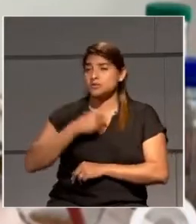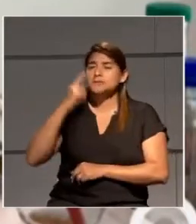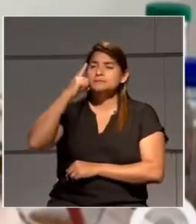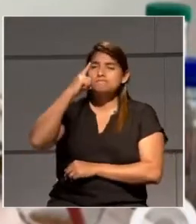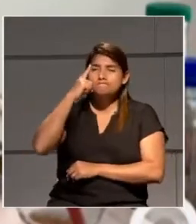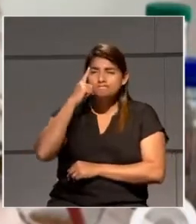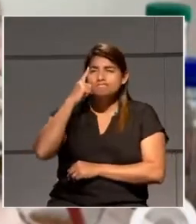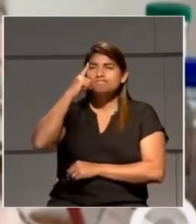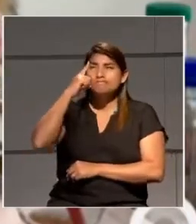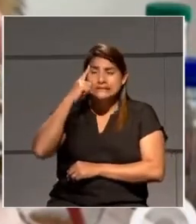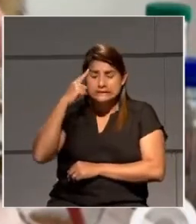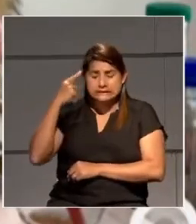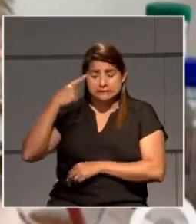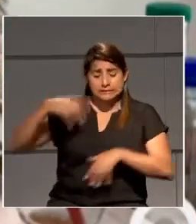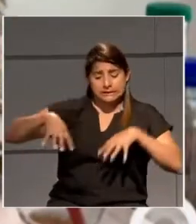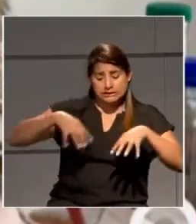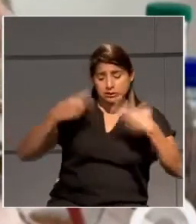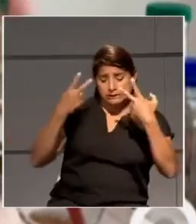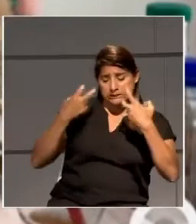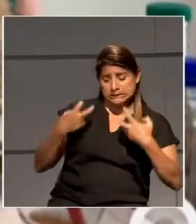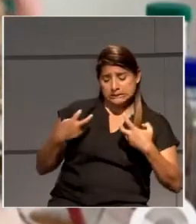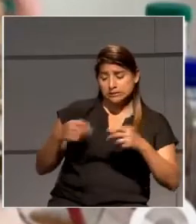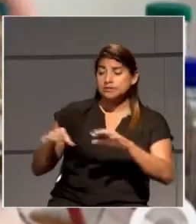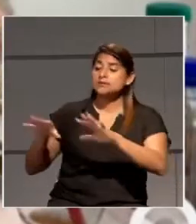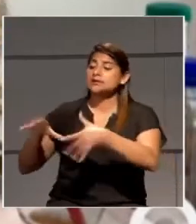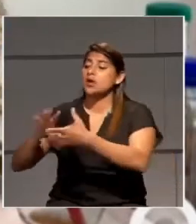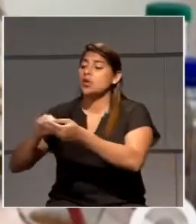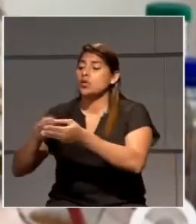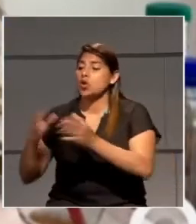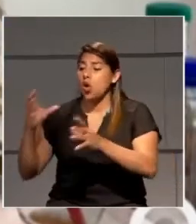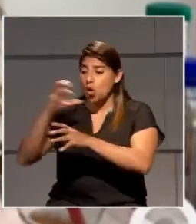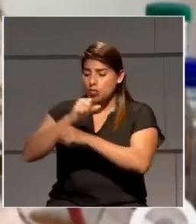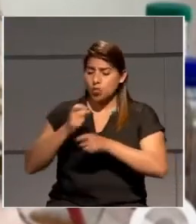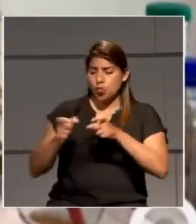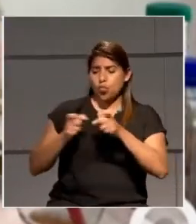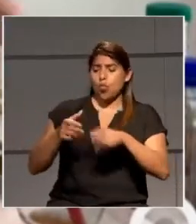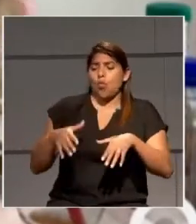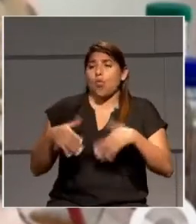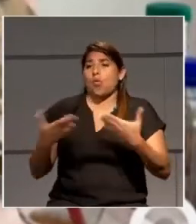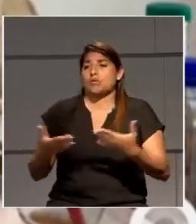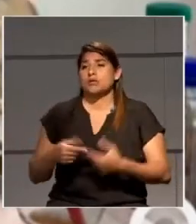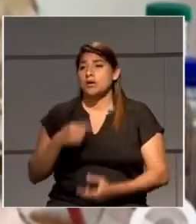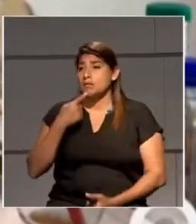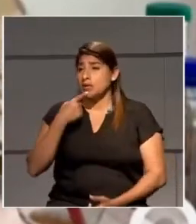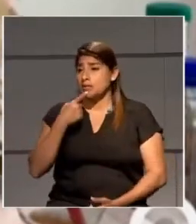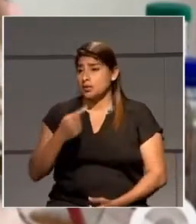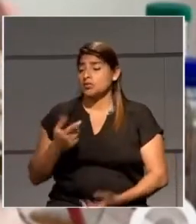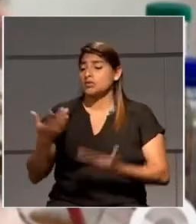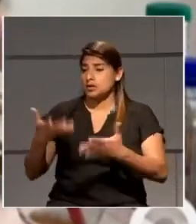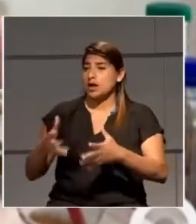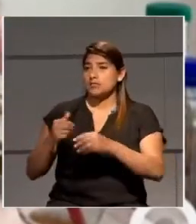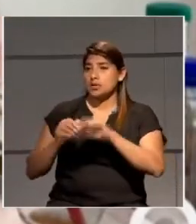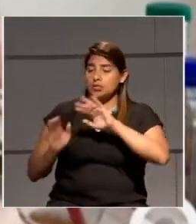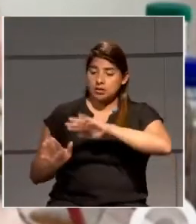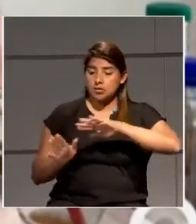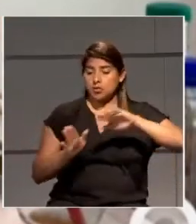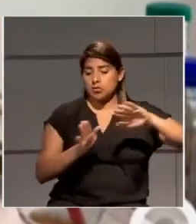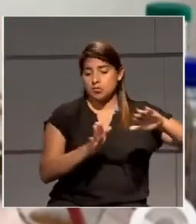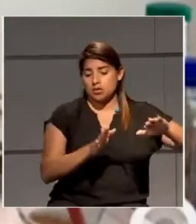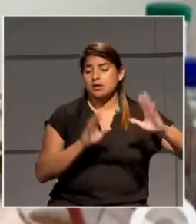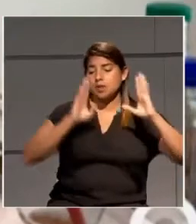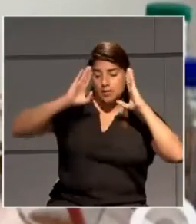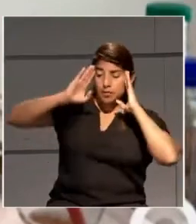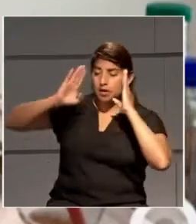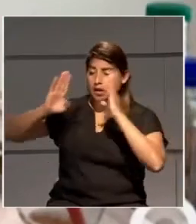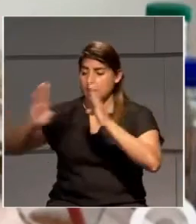está reflexionando sobre lo que hizo, pero cuénteme una cosa, ¿cómo fue que usted logró calmarse? Porque me dijiste que ibas a quitar la computadora y que ahora